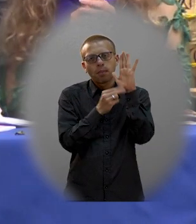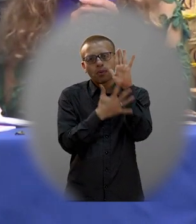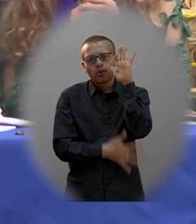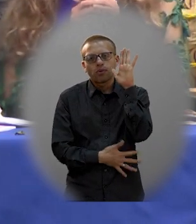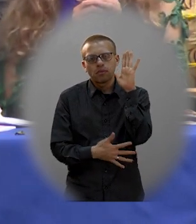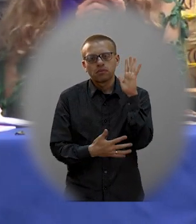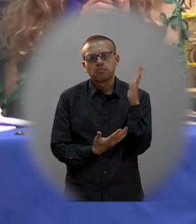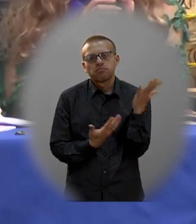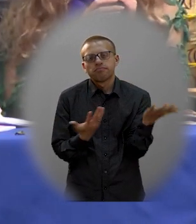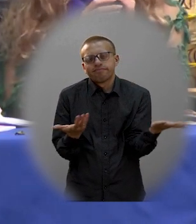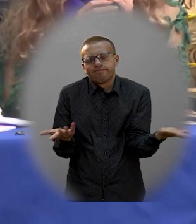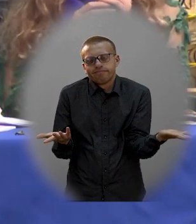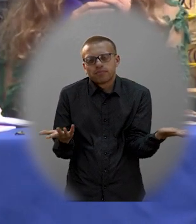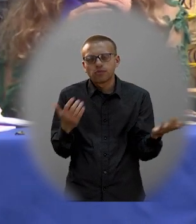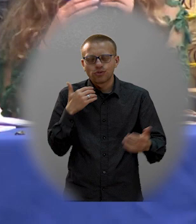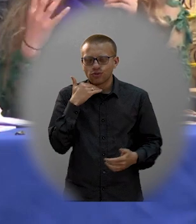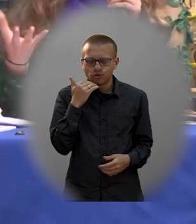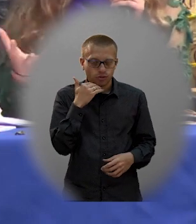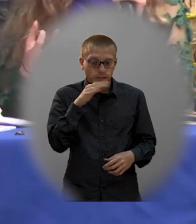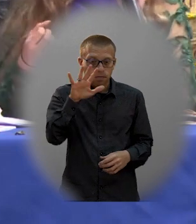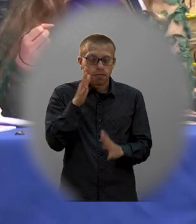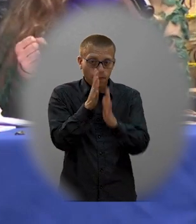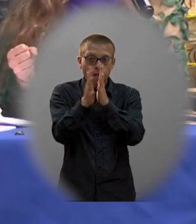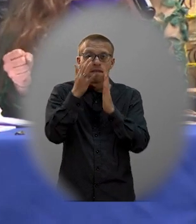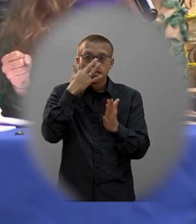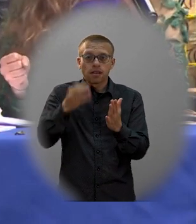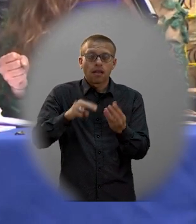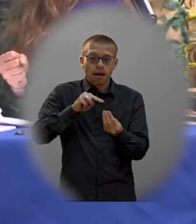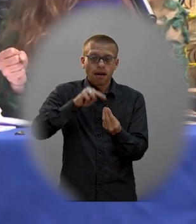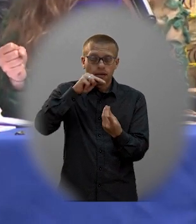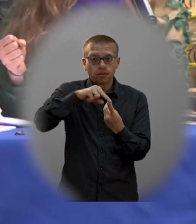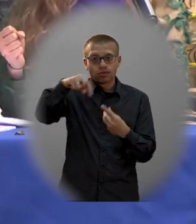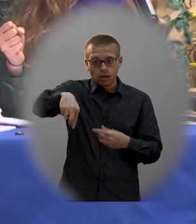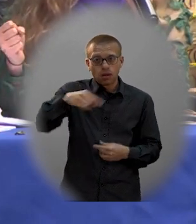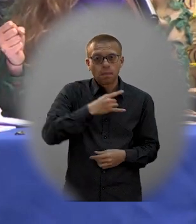Porque, por ejemplo, tenemos aquí varios casos en los que